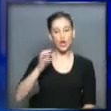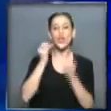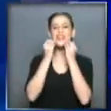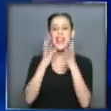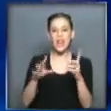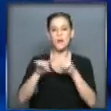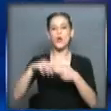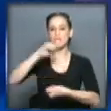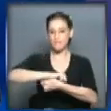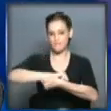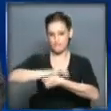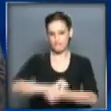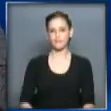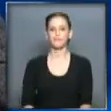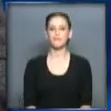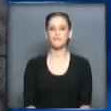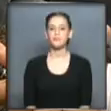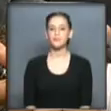por Papel Prensa.